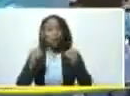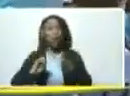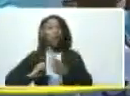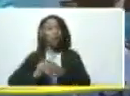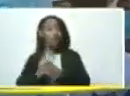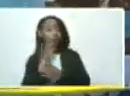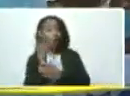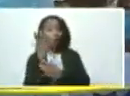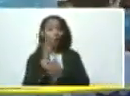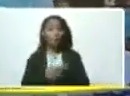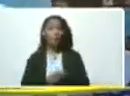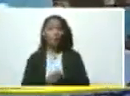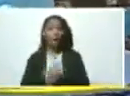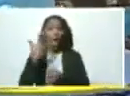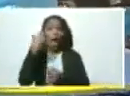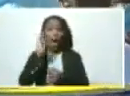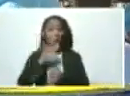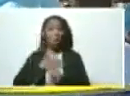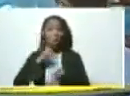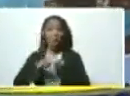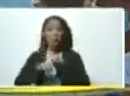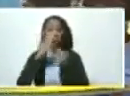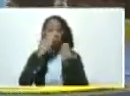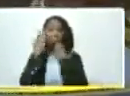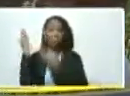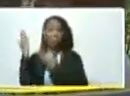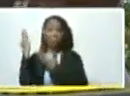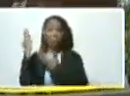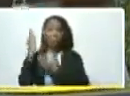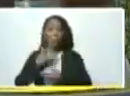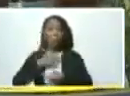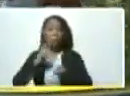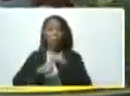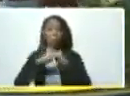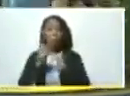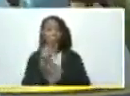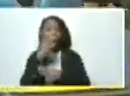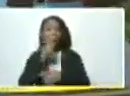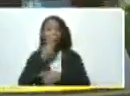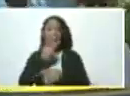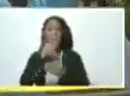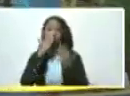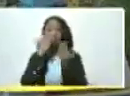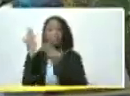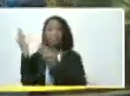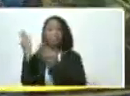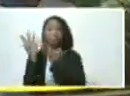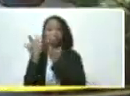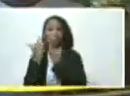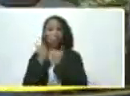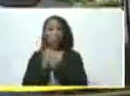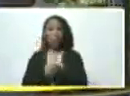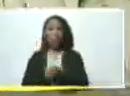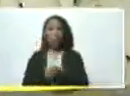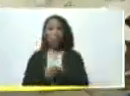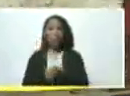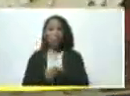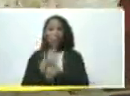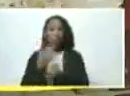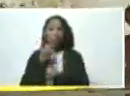flores. Ahí está Silita, mira, Silita Flores, mira qué bella está. ¿Qué me dices tú, José? Bueno, presidente,